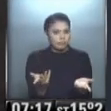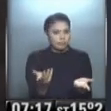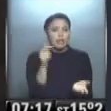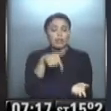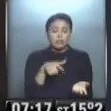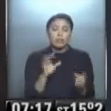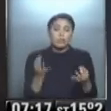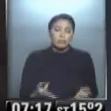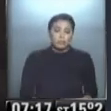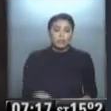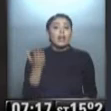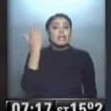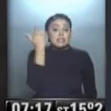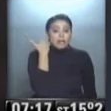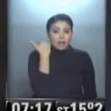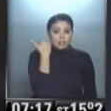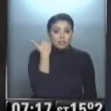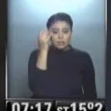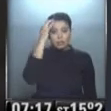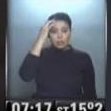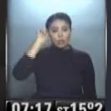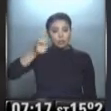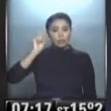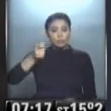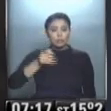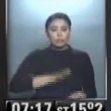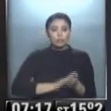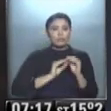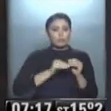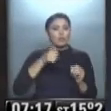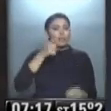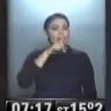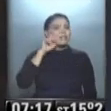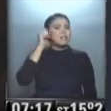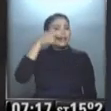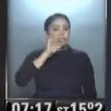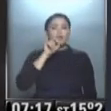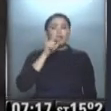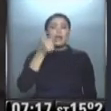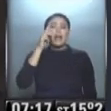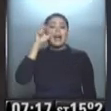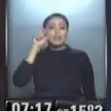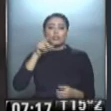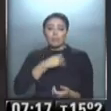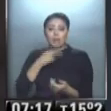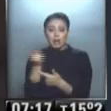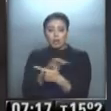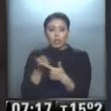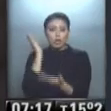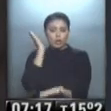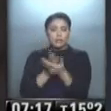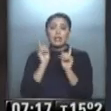sucedió justamente ayer el juicio por rosana galliano fue condenado josé ar también su madre ambos van a permanecer